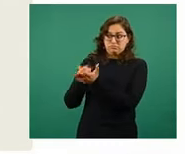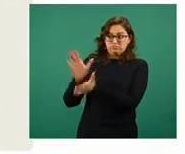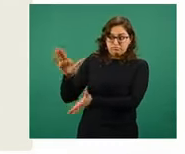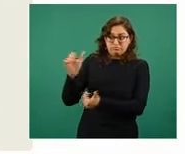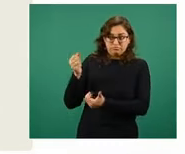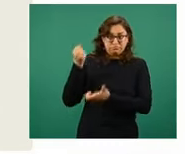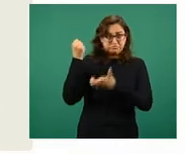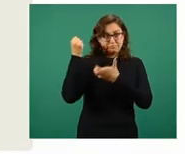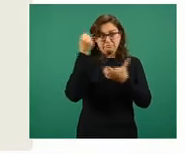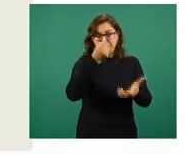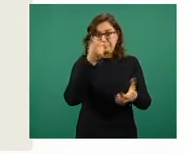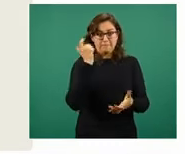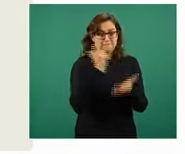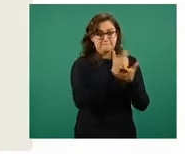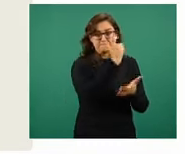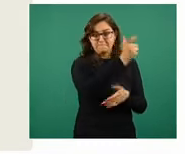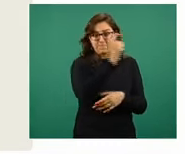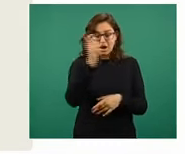tenemos